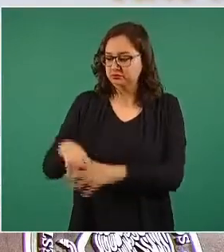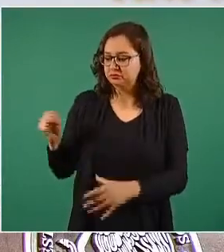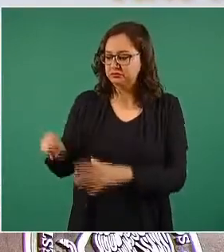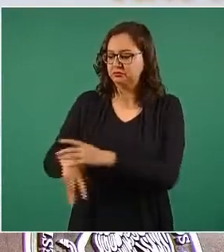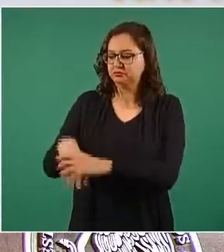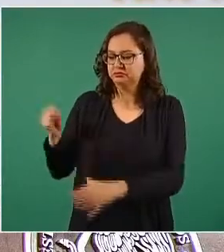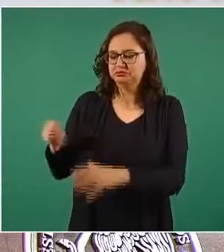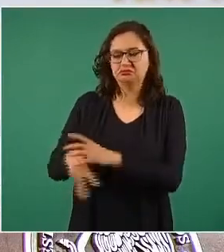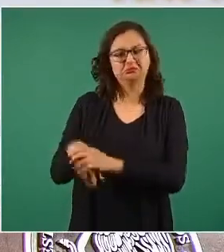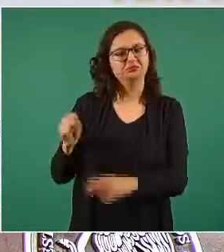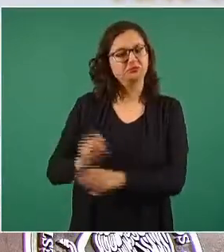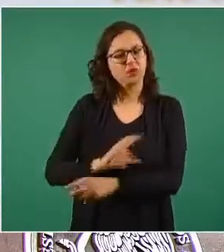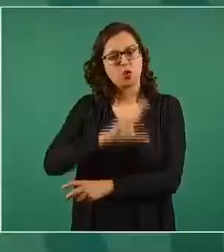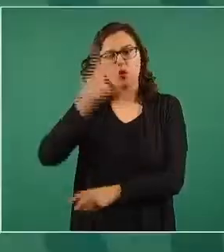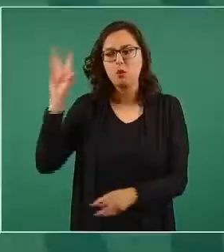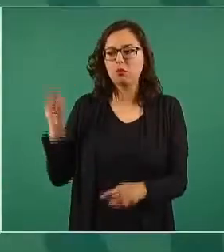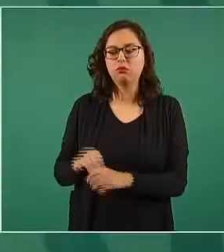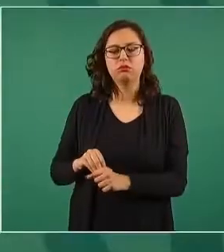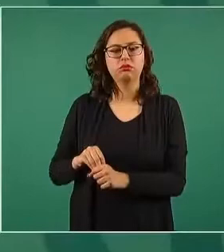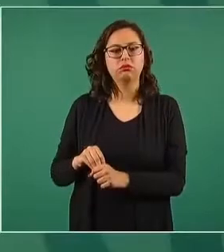disponer nosotros